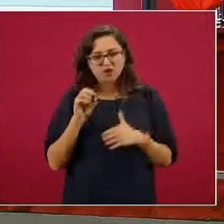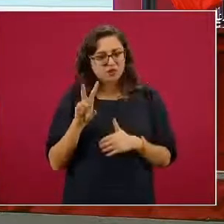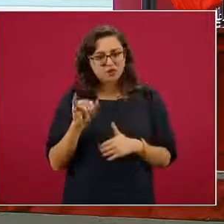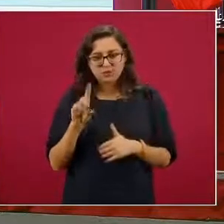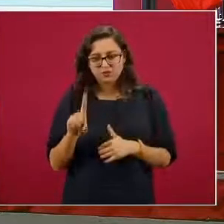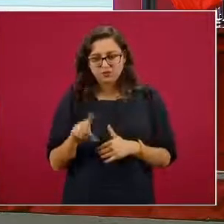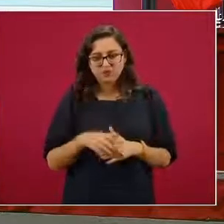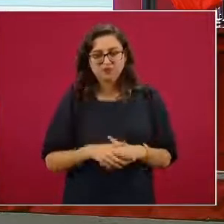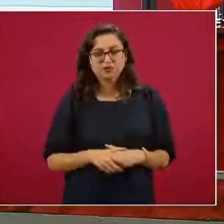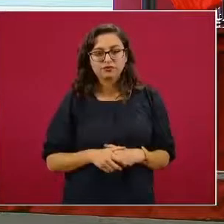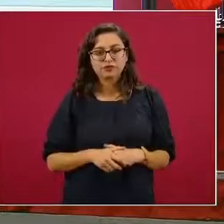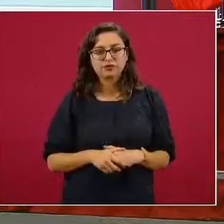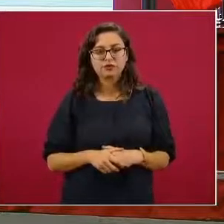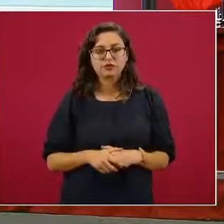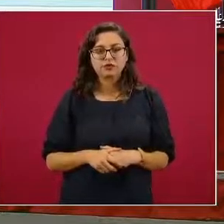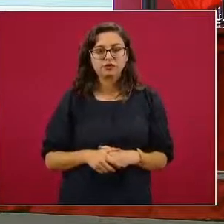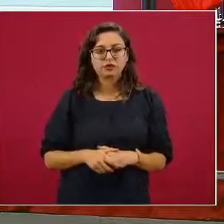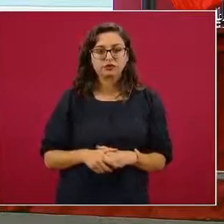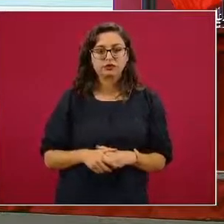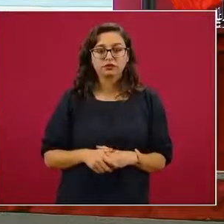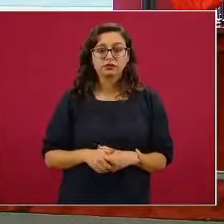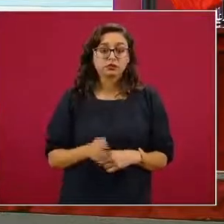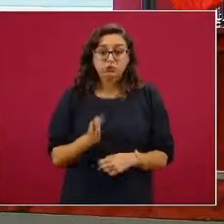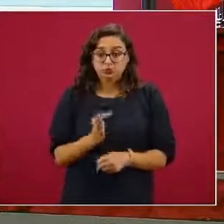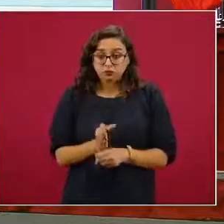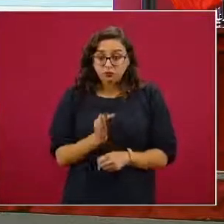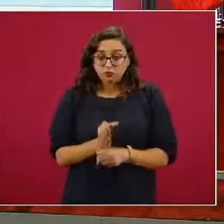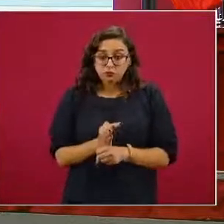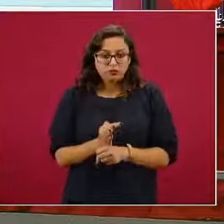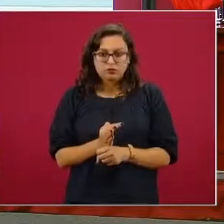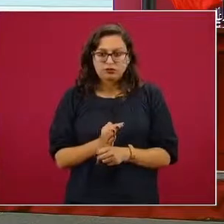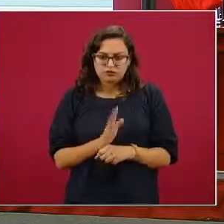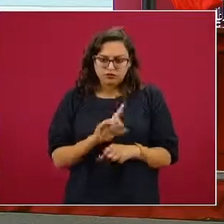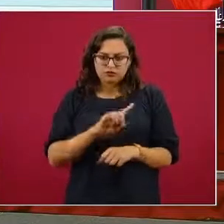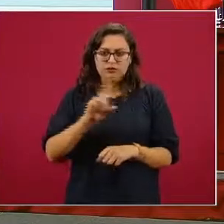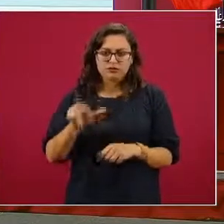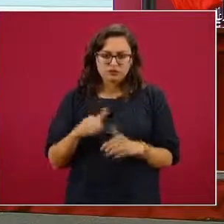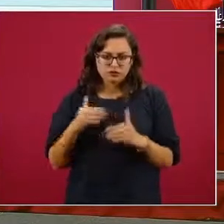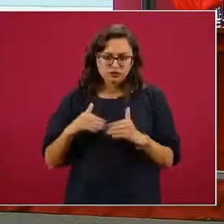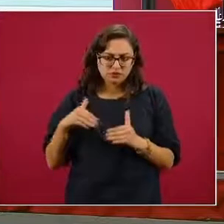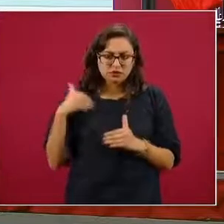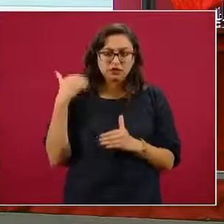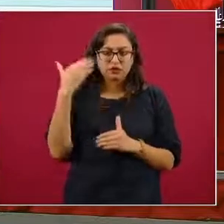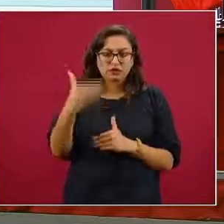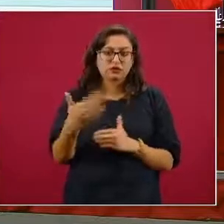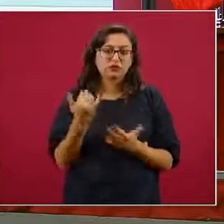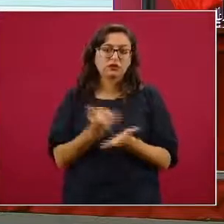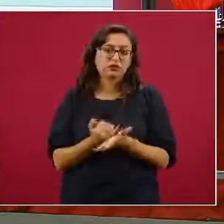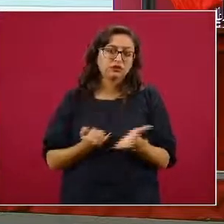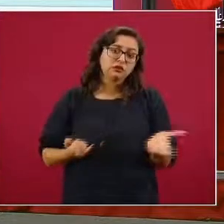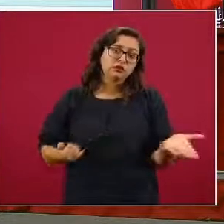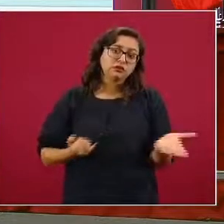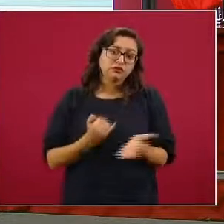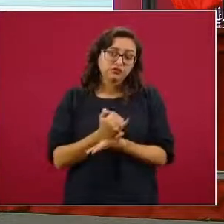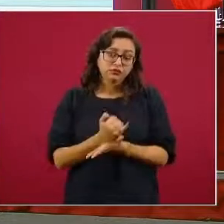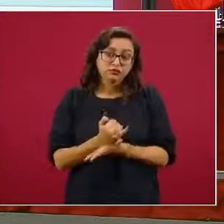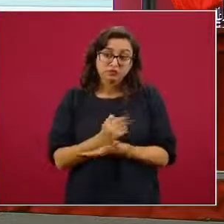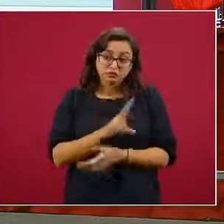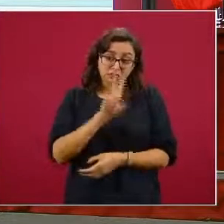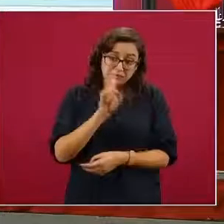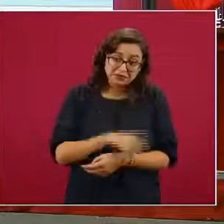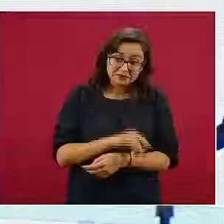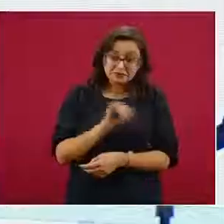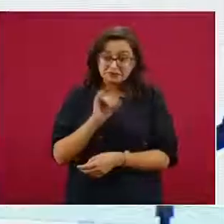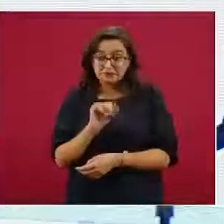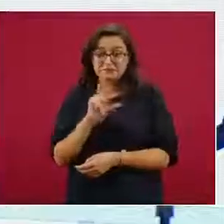COVID. Y en un tiempo posterior, que no tiene que ser en este instante, se determinará si realmente hay